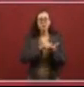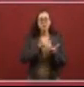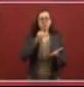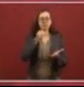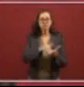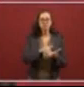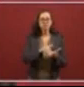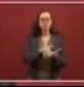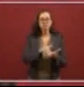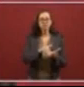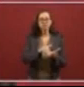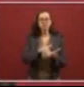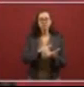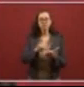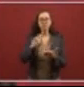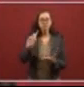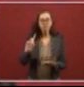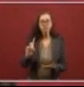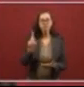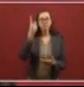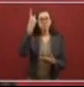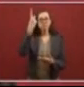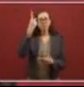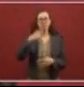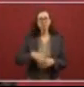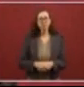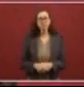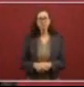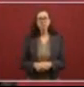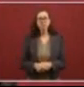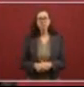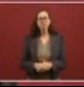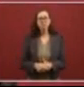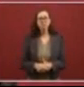millones de dólares,